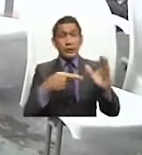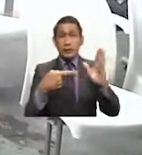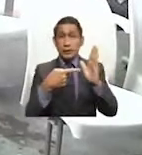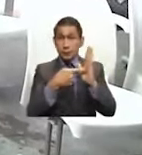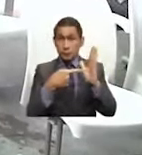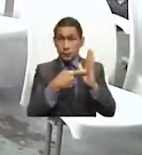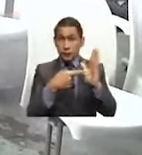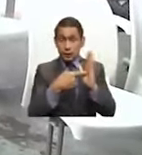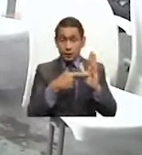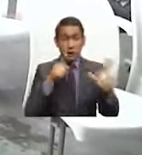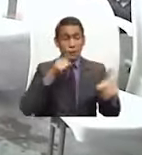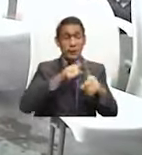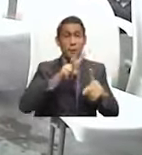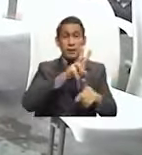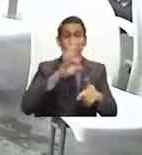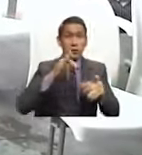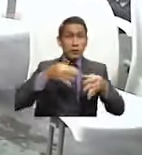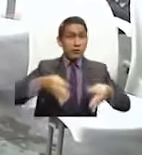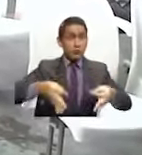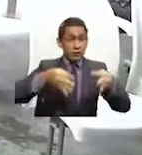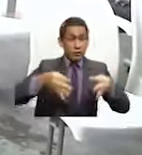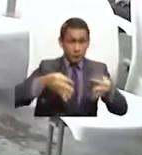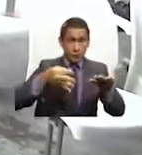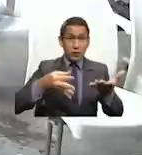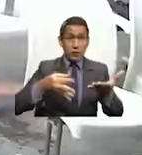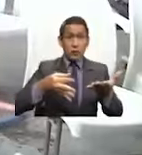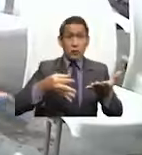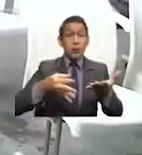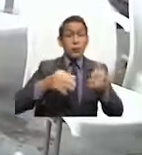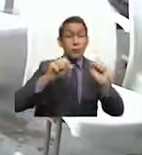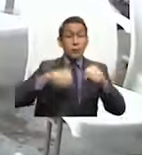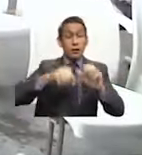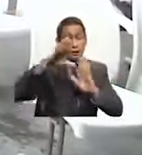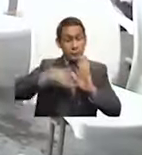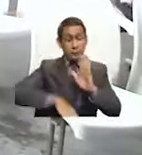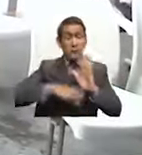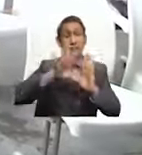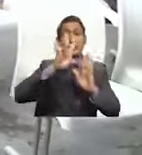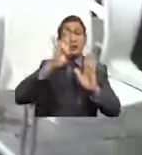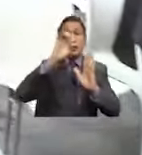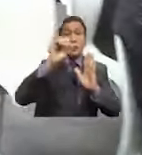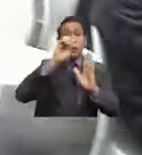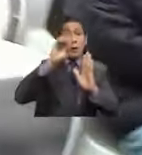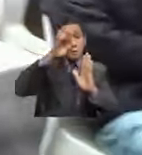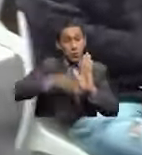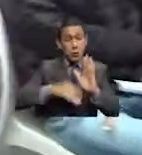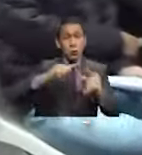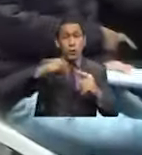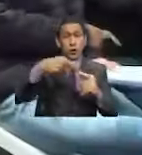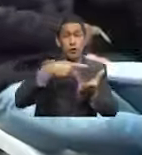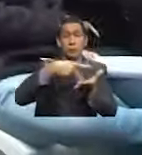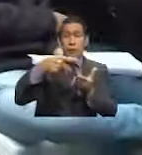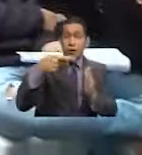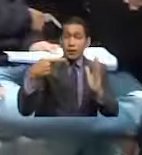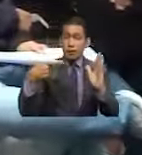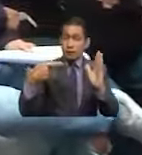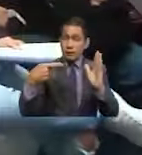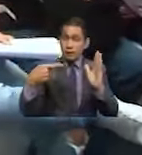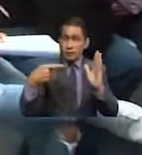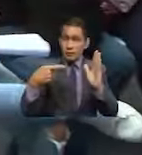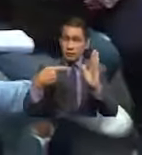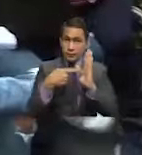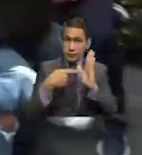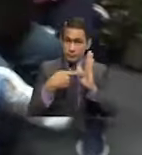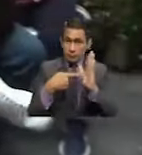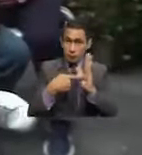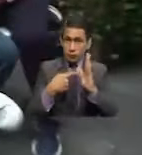el 29 de febrero. Tendrán un descuento del 7% y sin duda esto se traduce también en beneficios para la ciudadanía. Sabemos que hay un